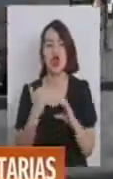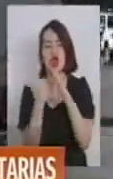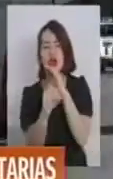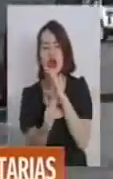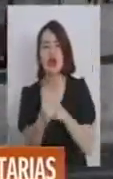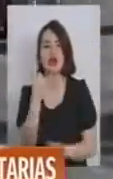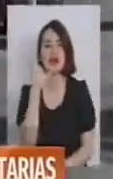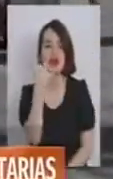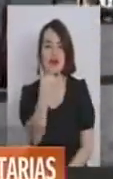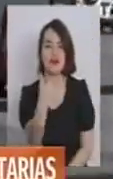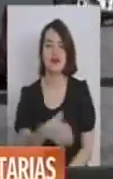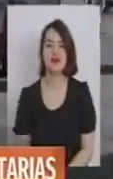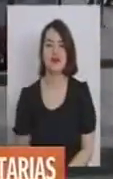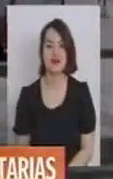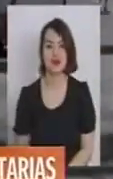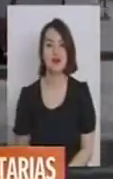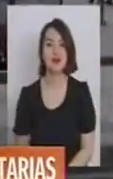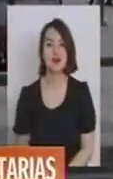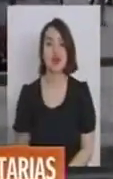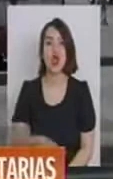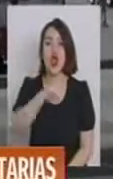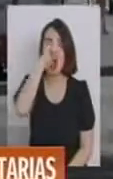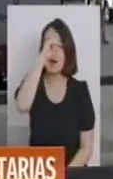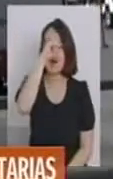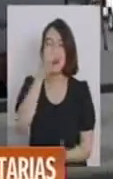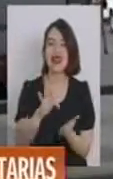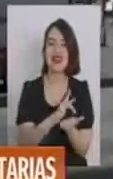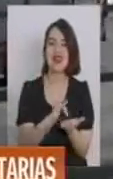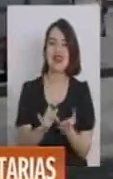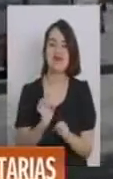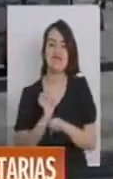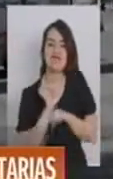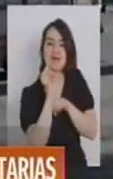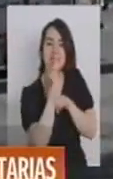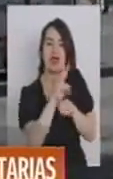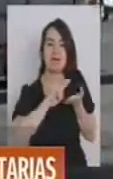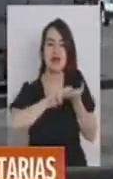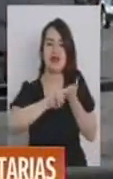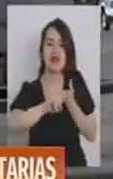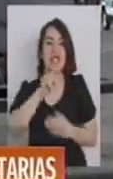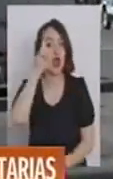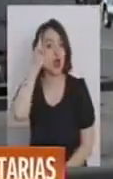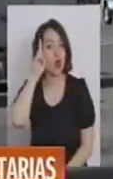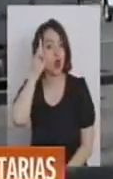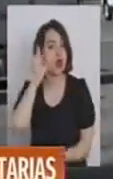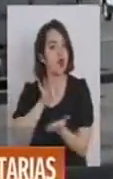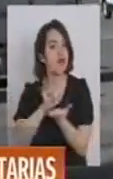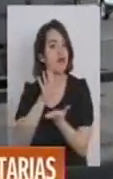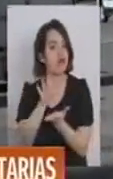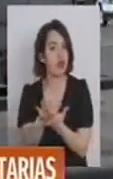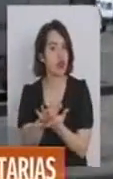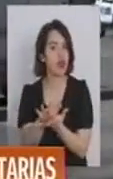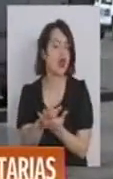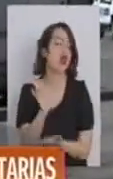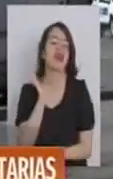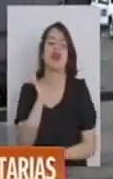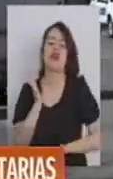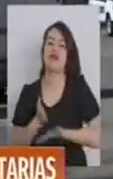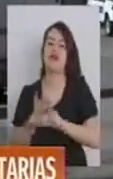o teléfono para que a través del hospital digital podamos enviarle mensajes recordándole la fecha en que